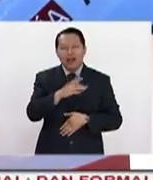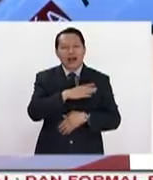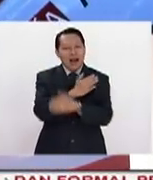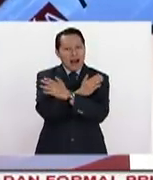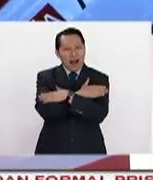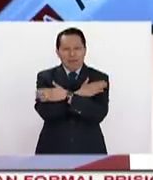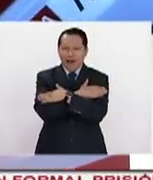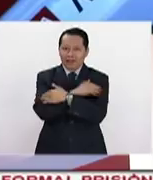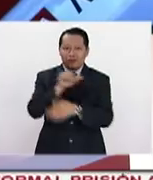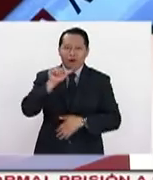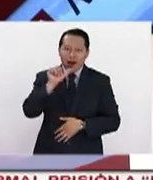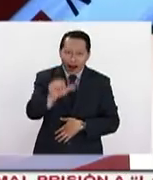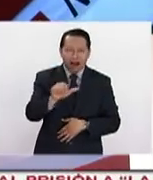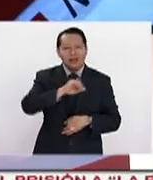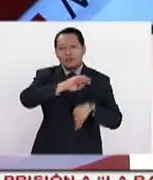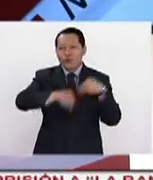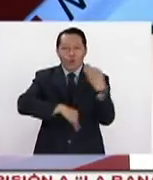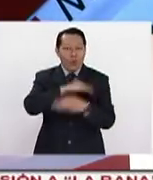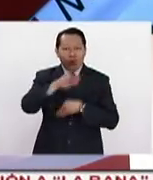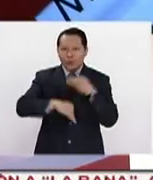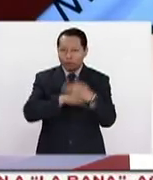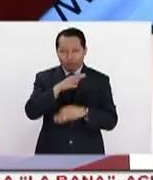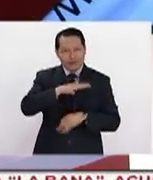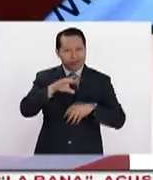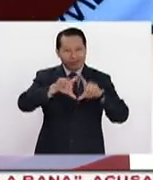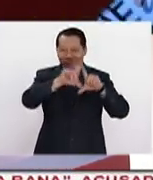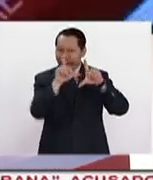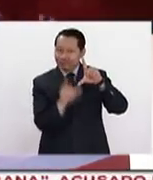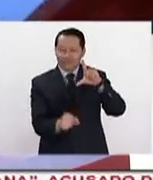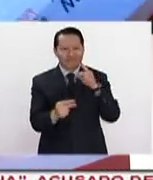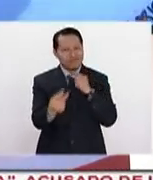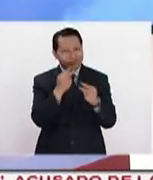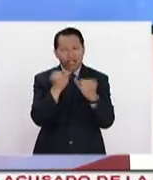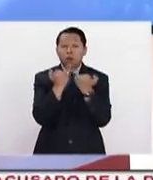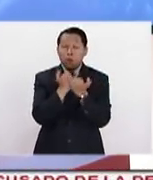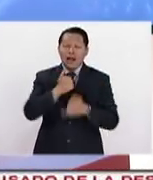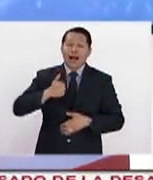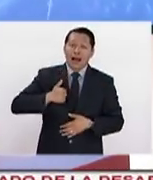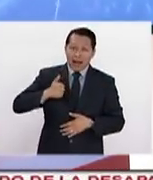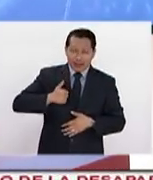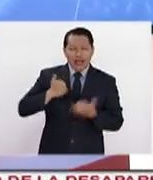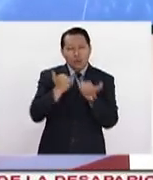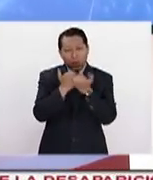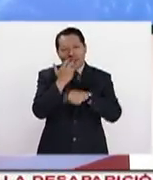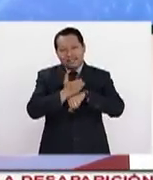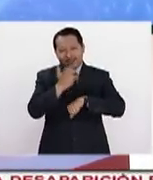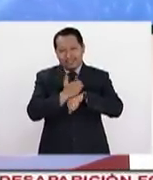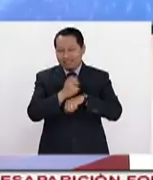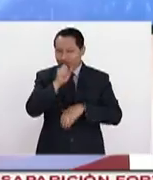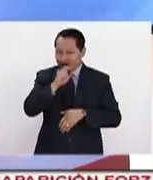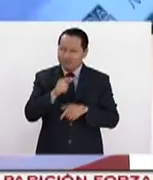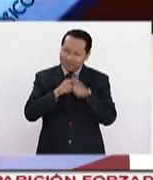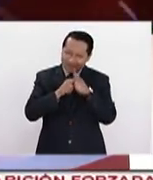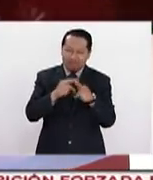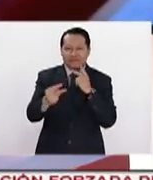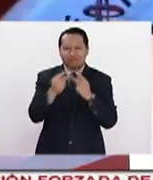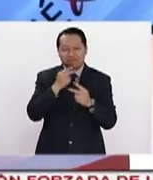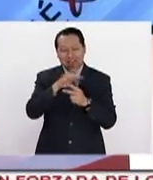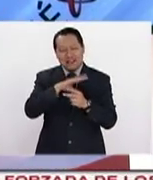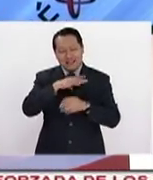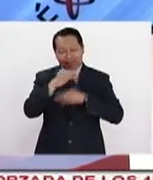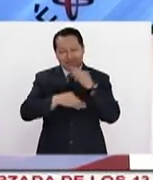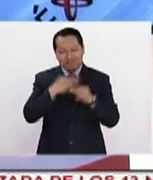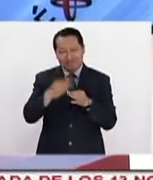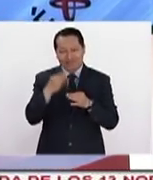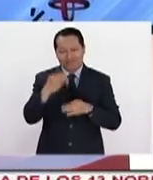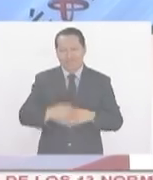abrazo a todos quienes nos ven a lo largo y ancho del país, también en Canadá, también en los Estados Unidos. Acompáñenos, esto es su informativo, le tenemos la noticia